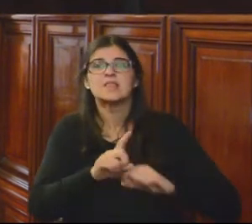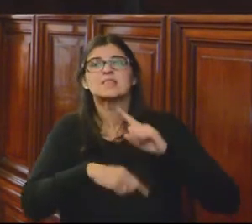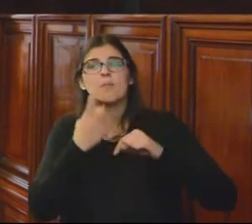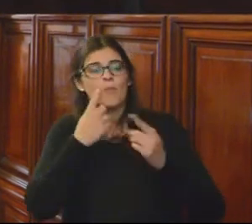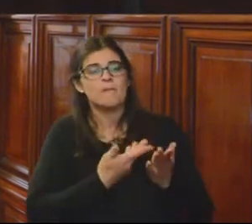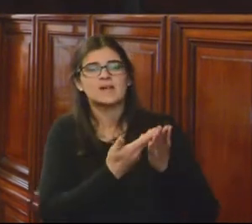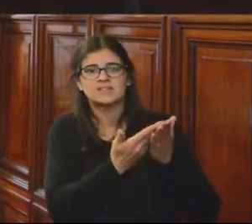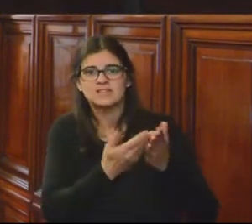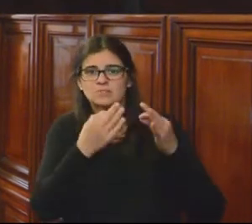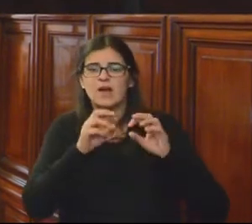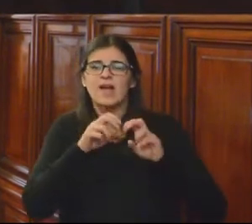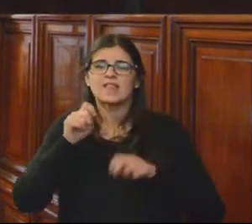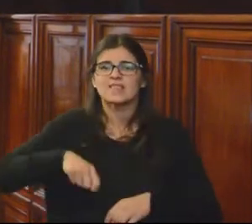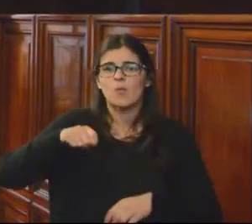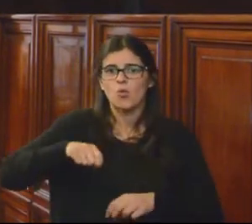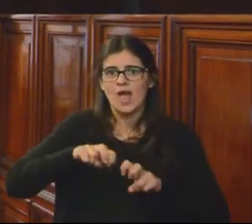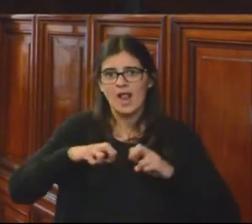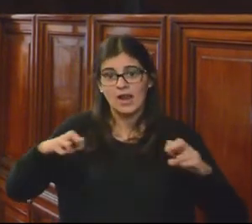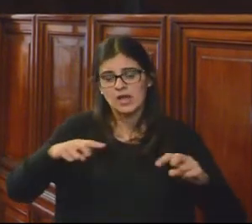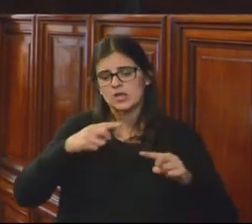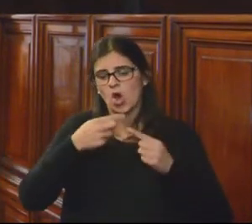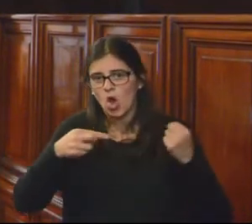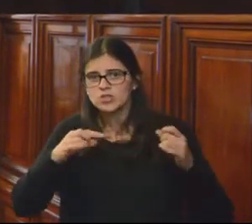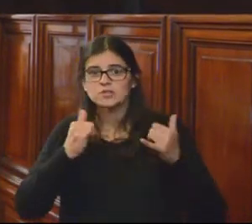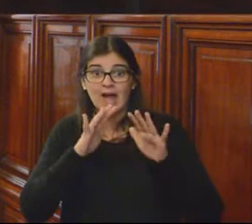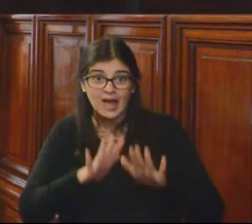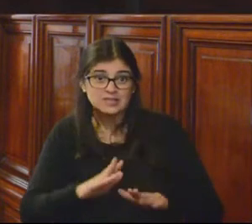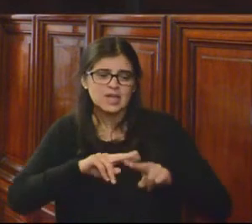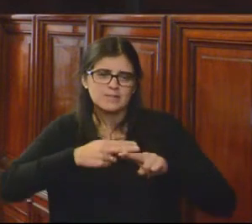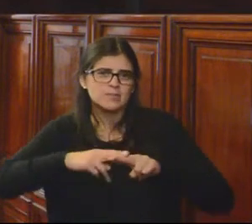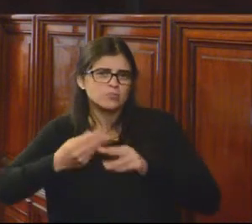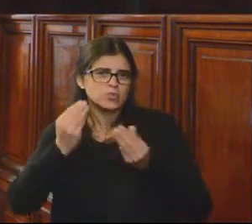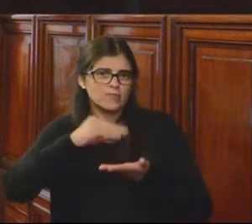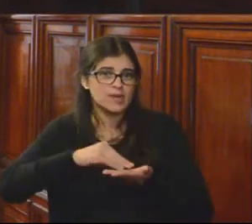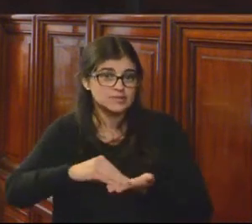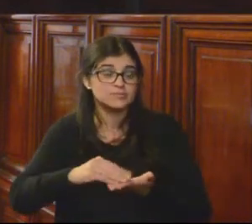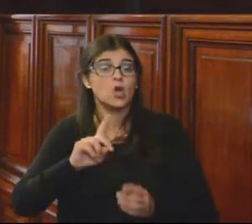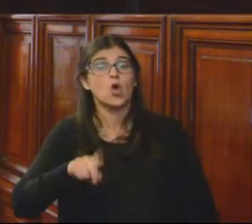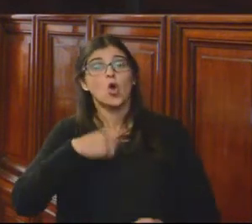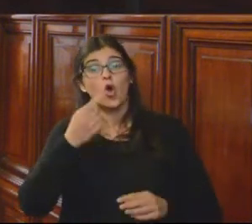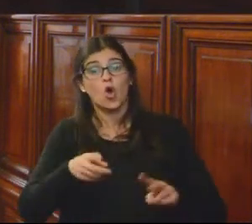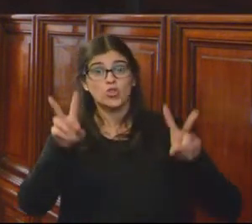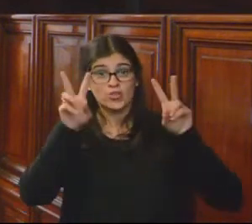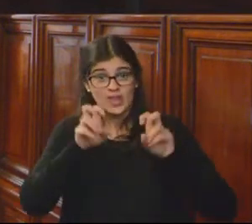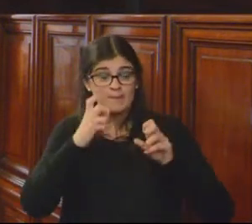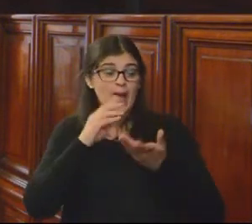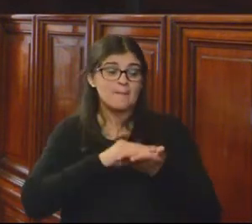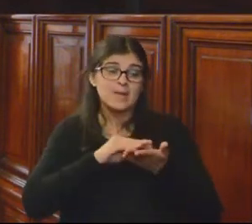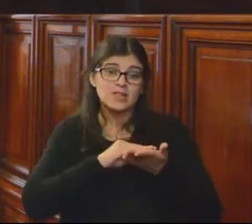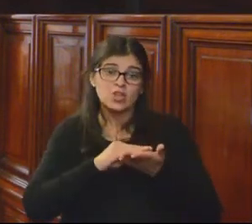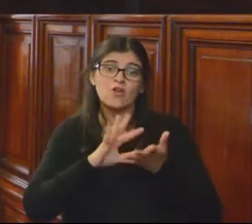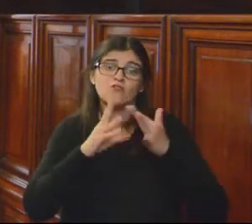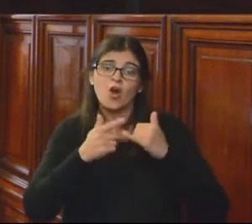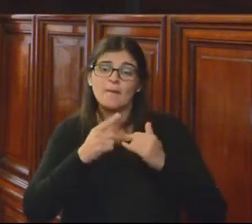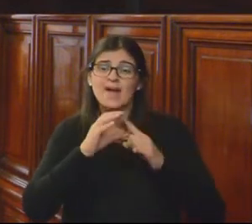un tribunal. Cosas como esas están repitiéndose con mucha frecuencia. El otro tema es la administración del espectro